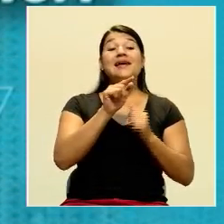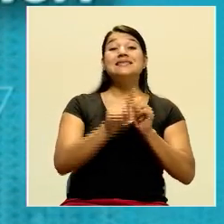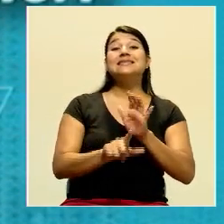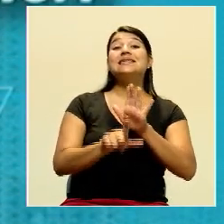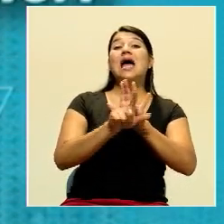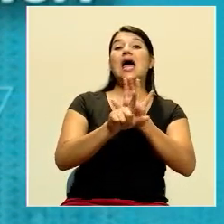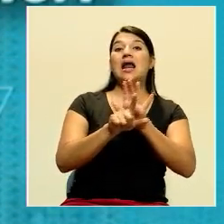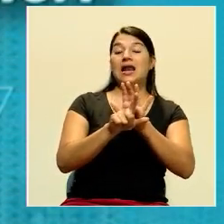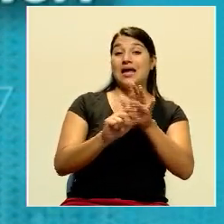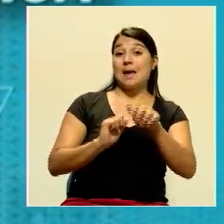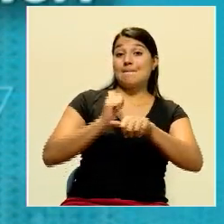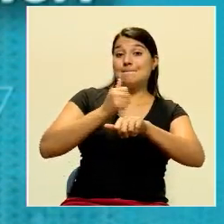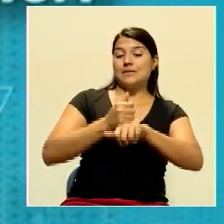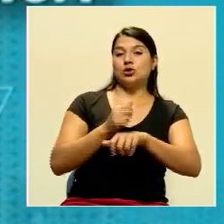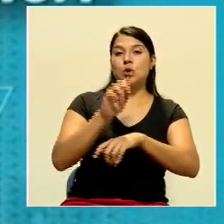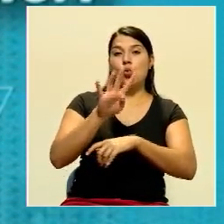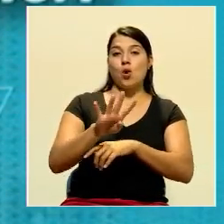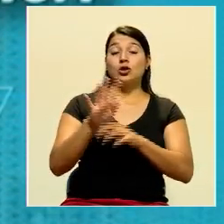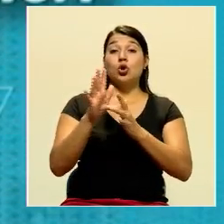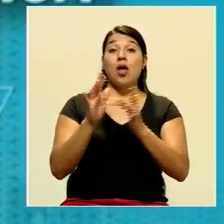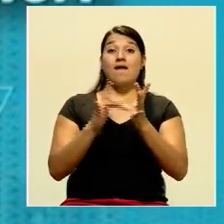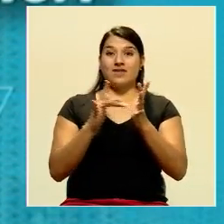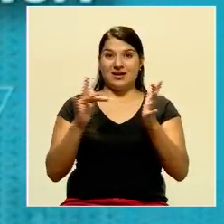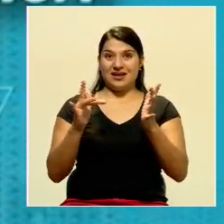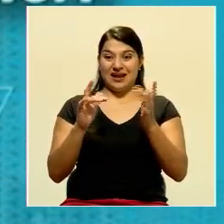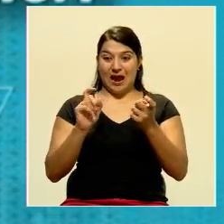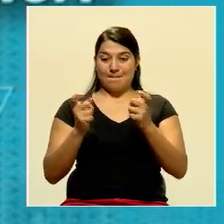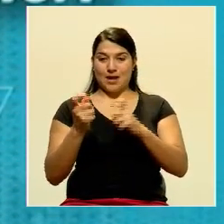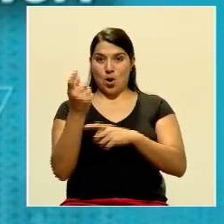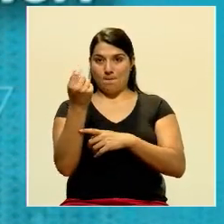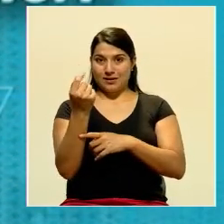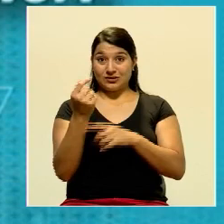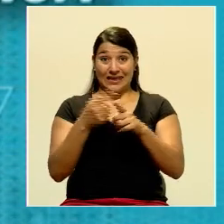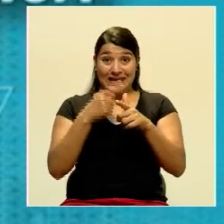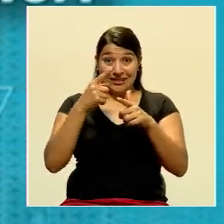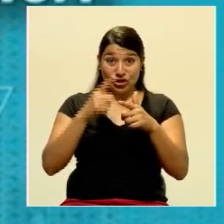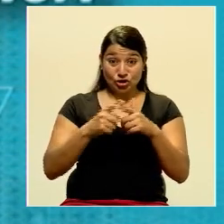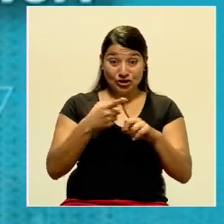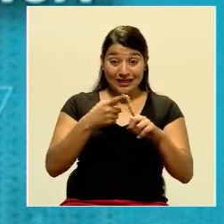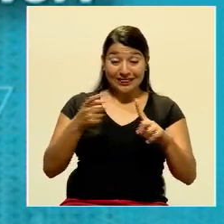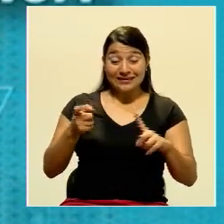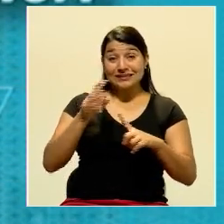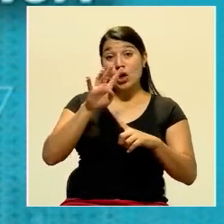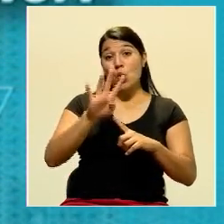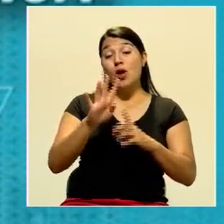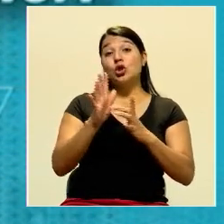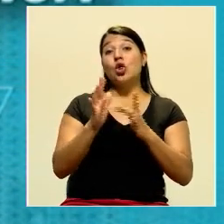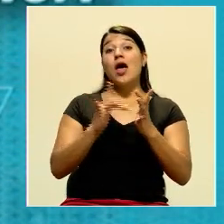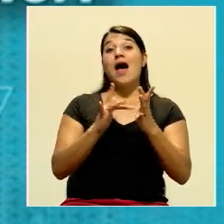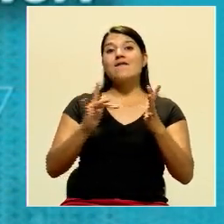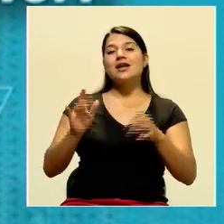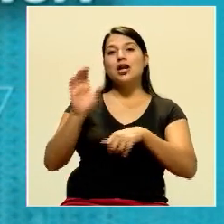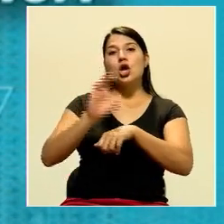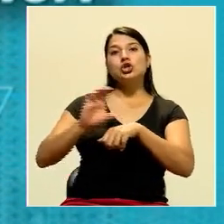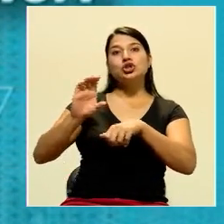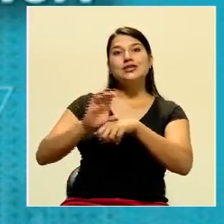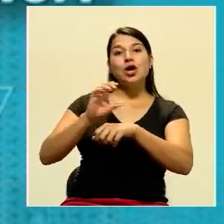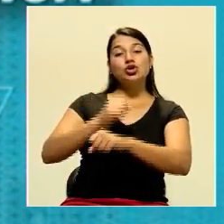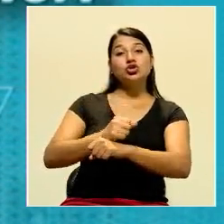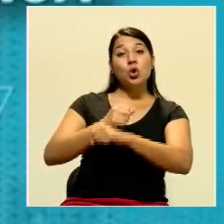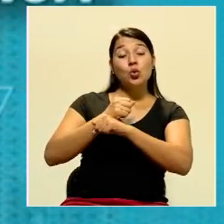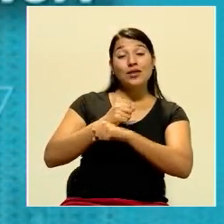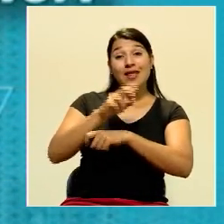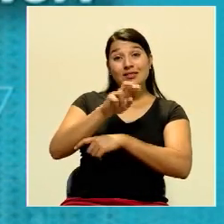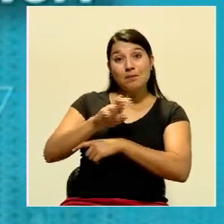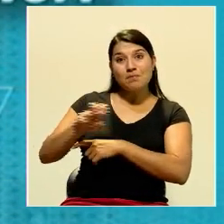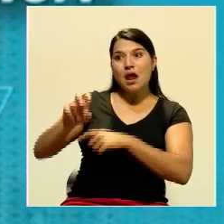a partir de allí, el Consejo de Seguridad Vial empezó a recibir gran cantidad de placas detenidas y de vehículos detenidos,